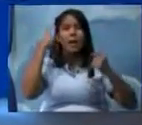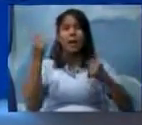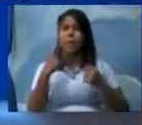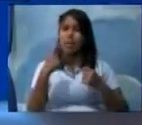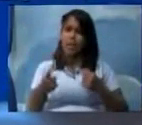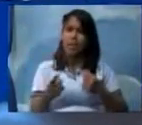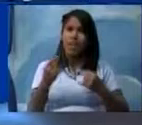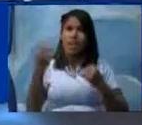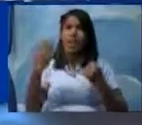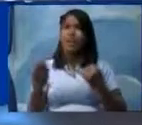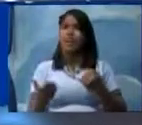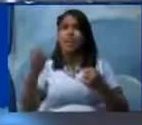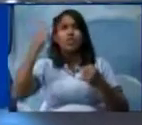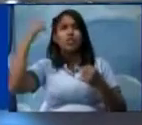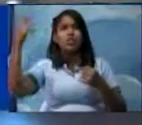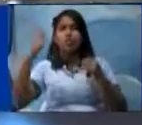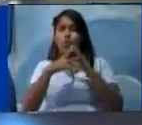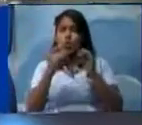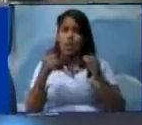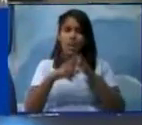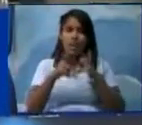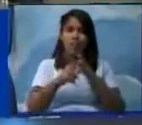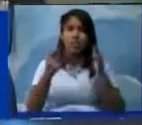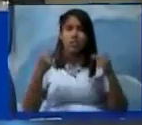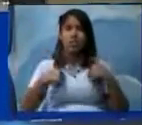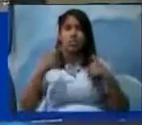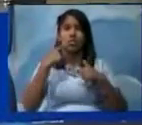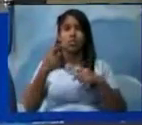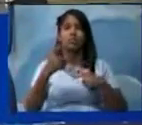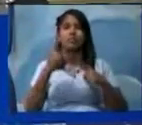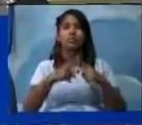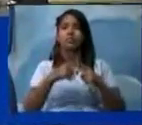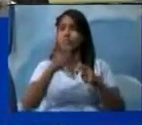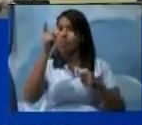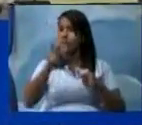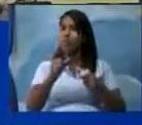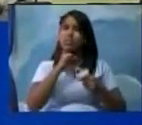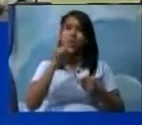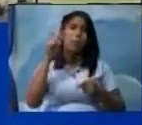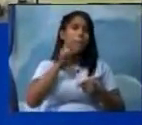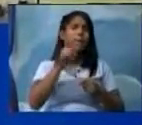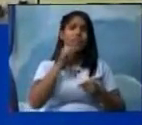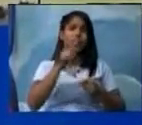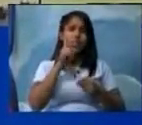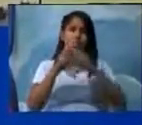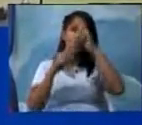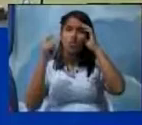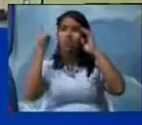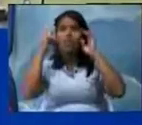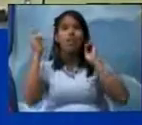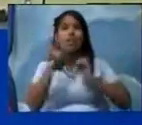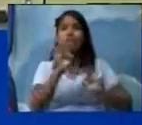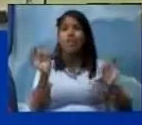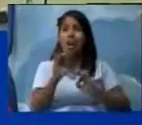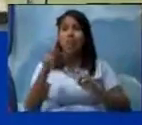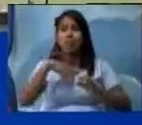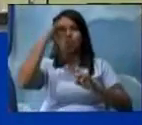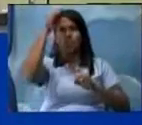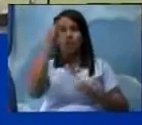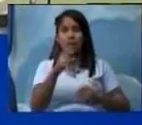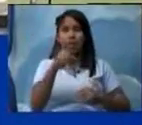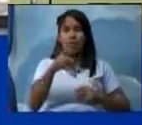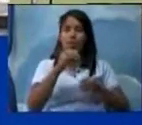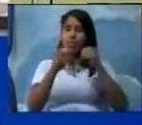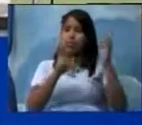que me Adivinen para que ustedes me digan todas las adivinaciones Entonces ustedes lo que son es unos embusteros yo creía que ustedes